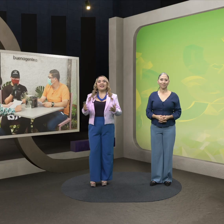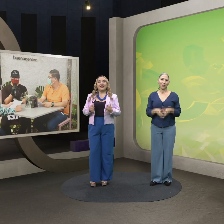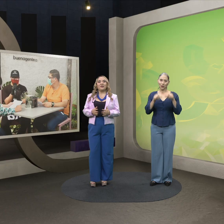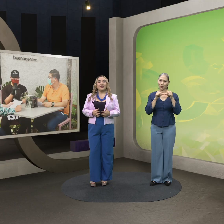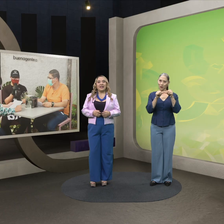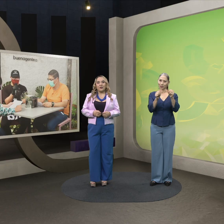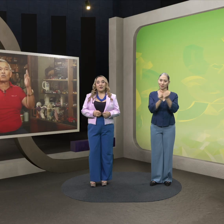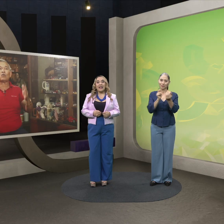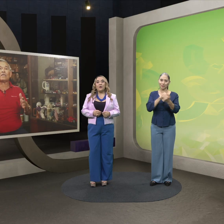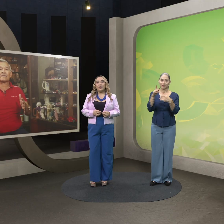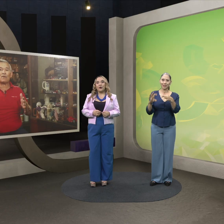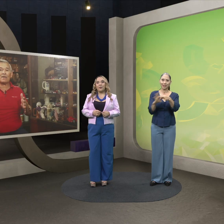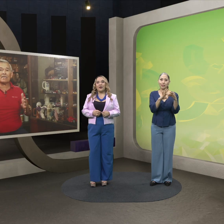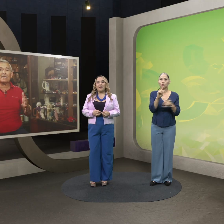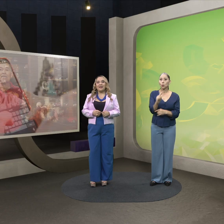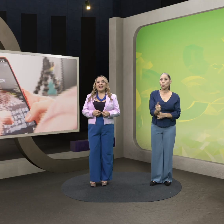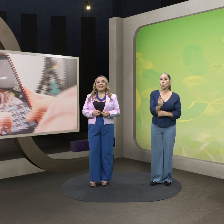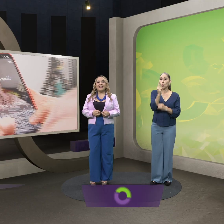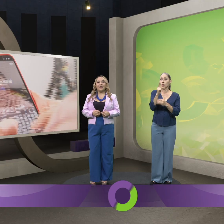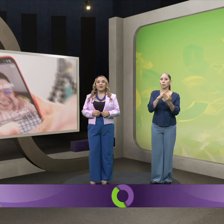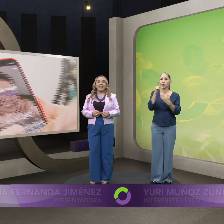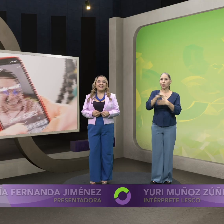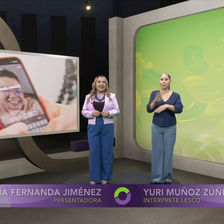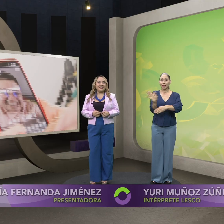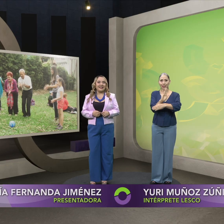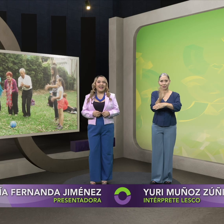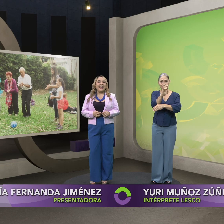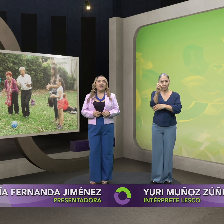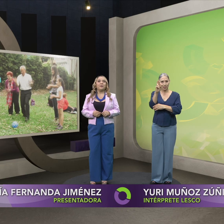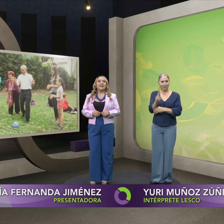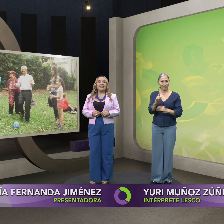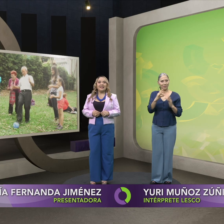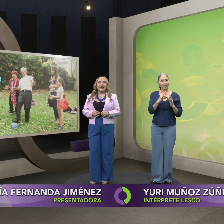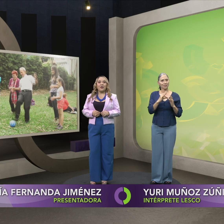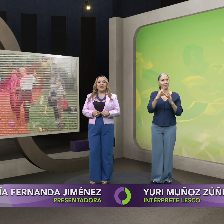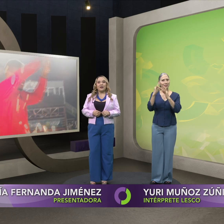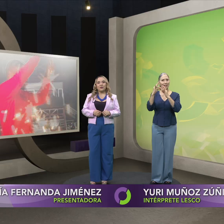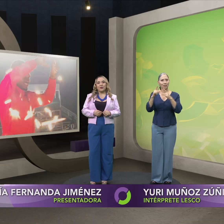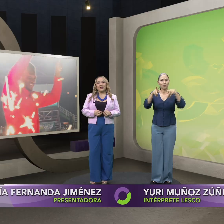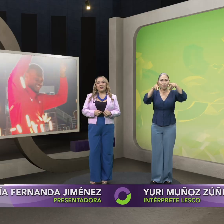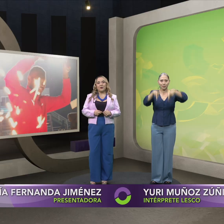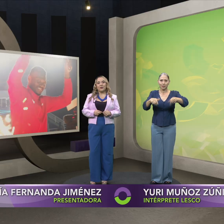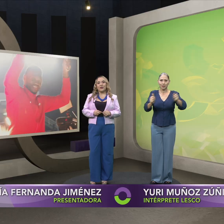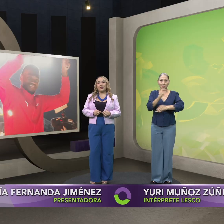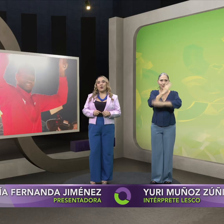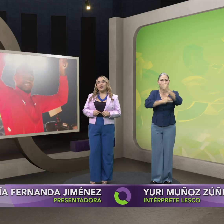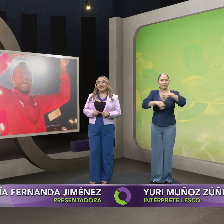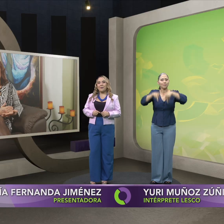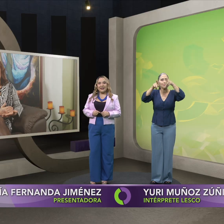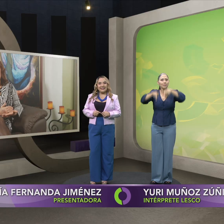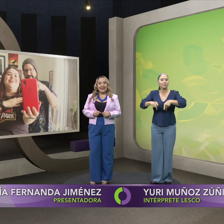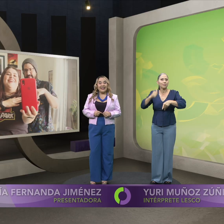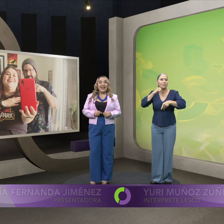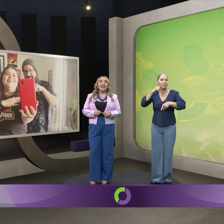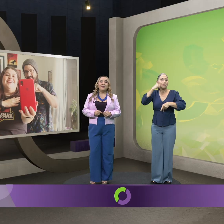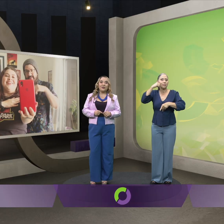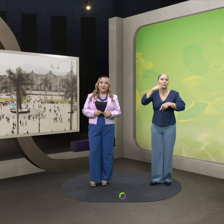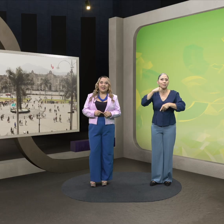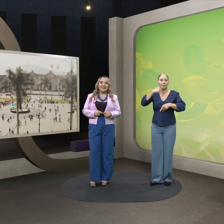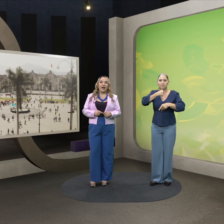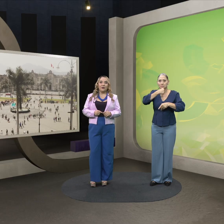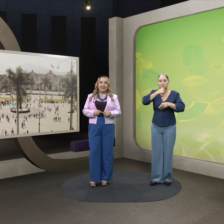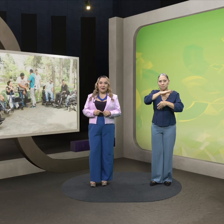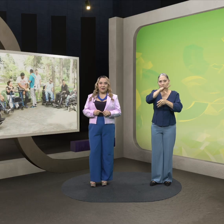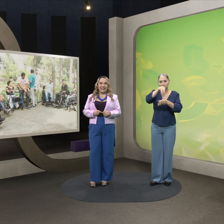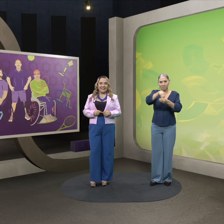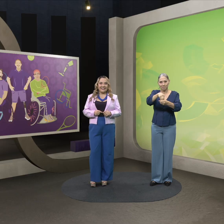Estamos de regreso en Nexos, el único programa de la tele costarricense especializado en la inclusión de las personas con discapacidad y